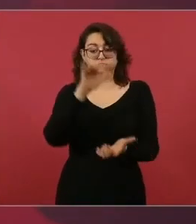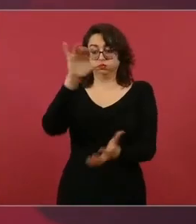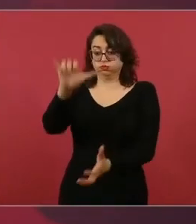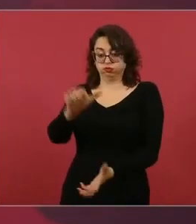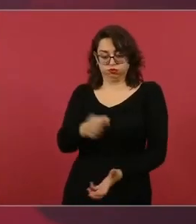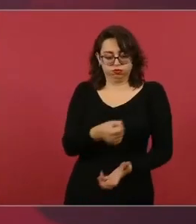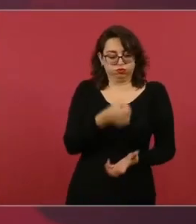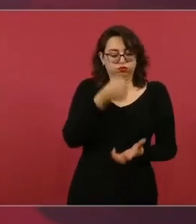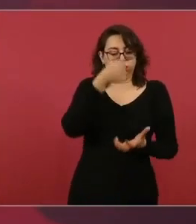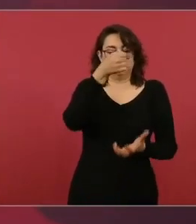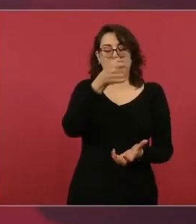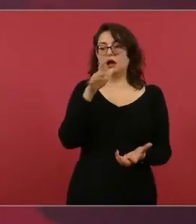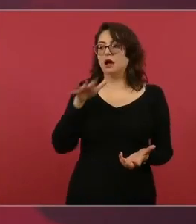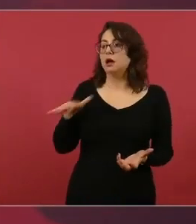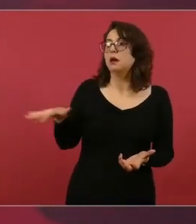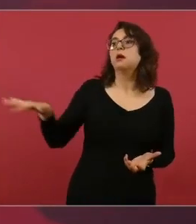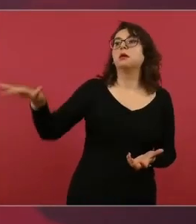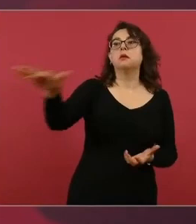menos pobreza.